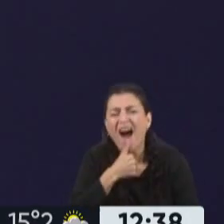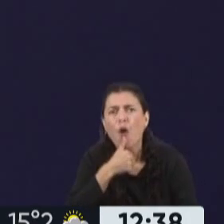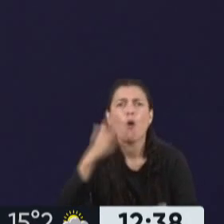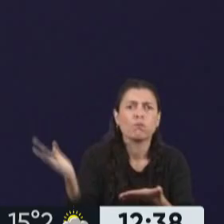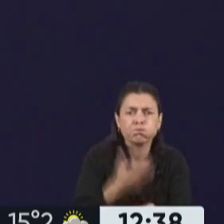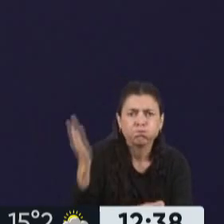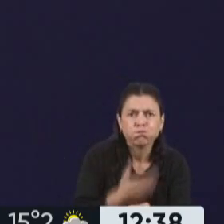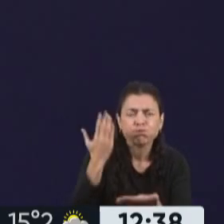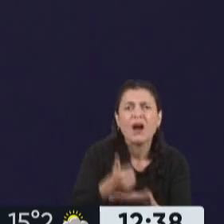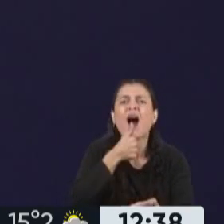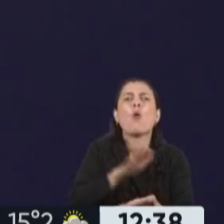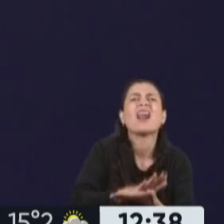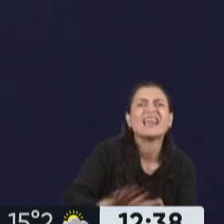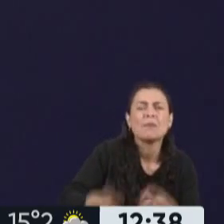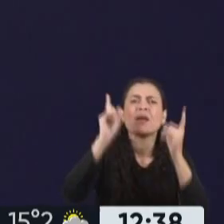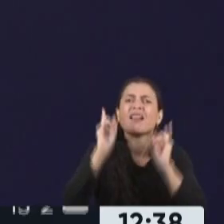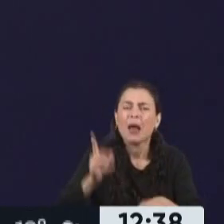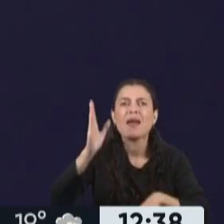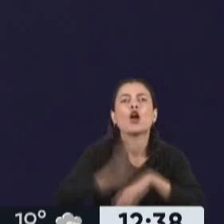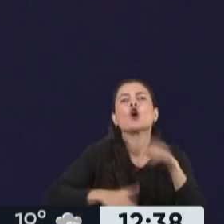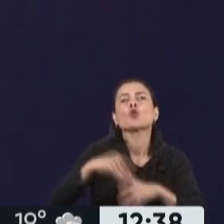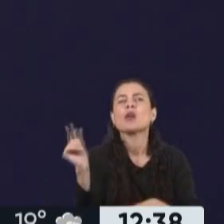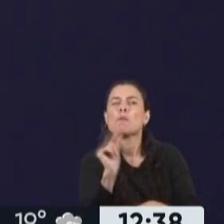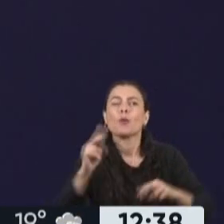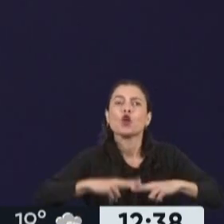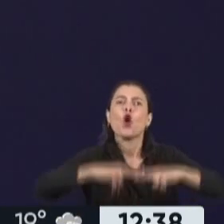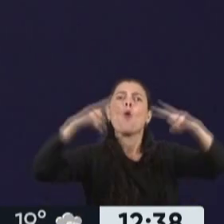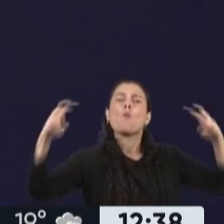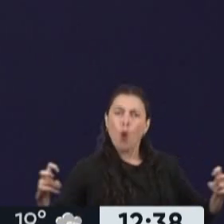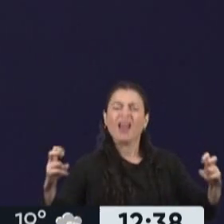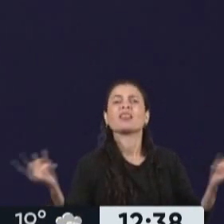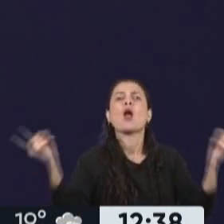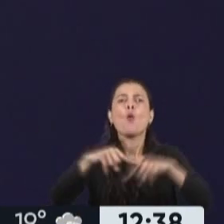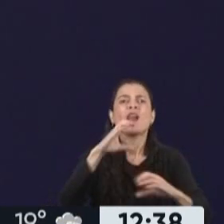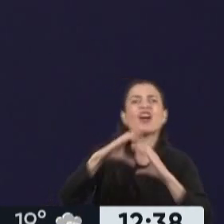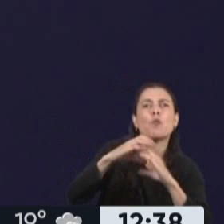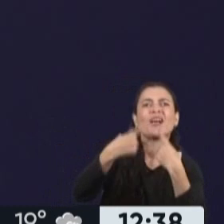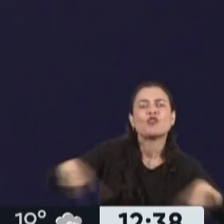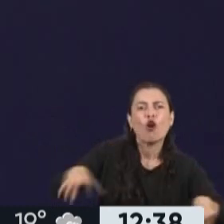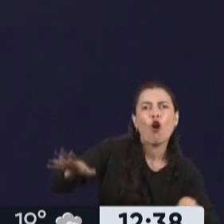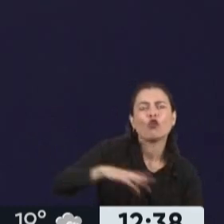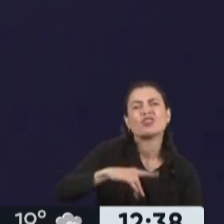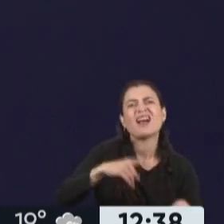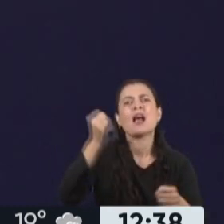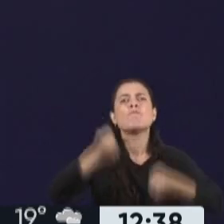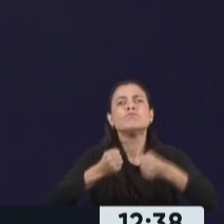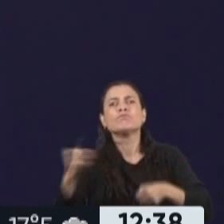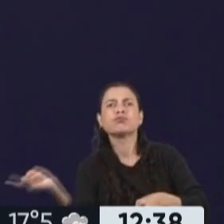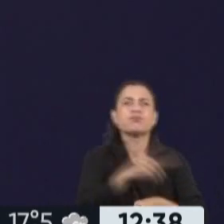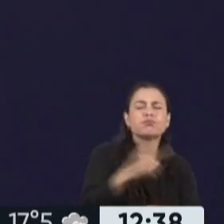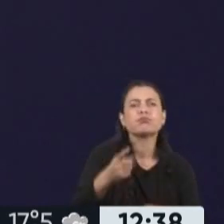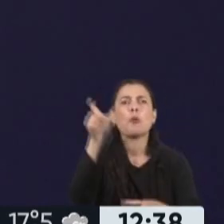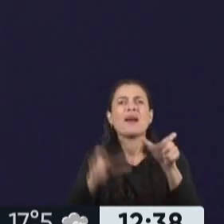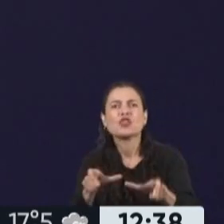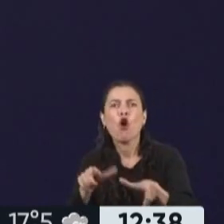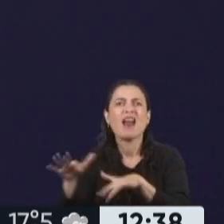hora. Además, desplegaron un puente táctico para restablecer la comunicación y facilitar el traslado de personas y vehículos.